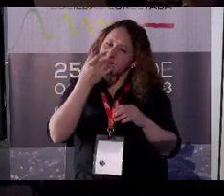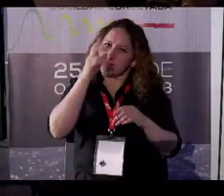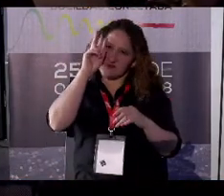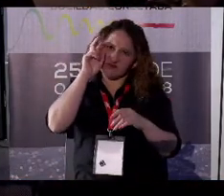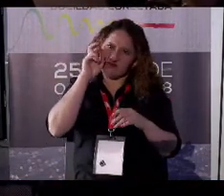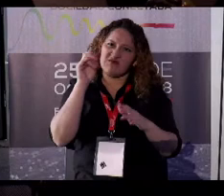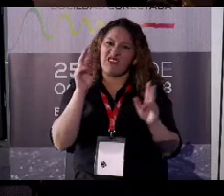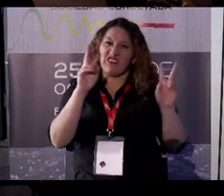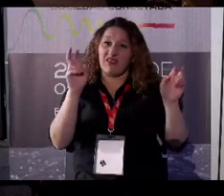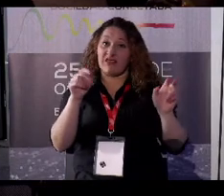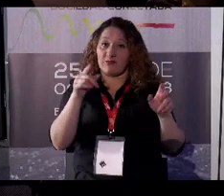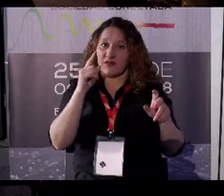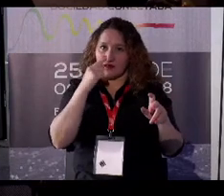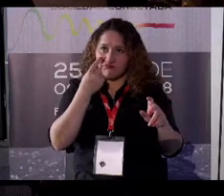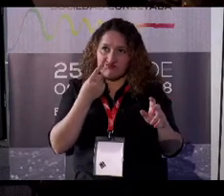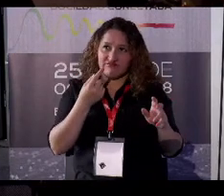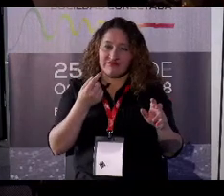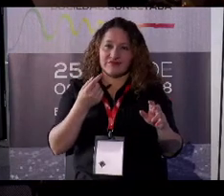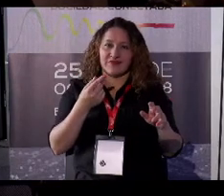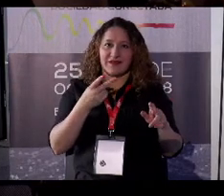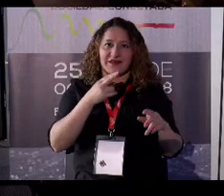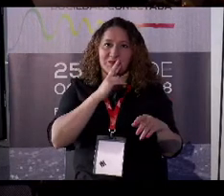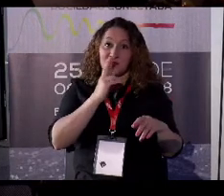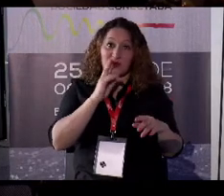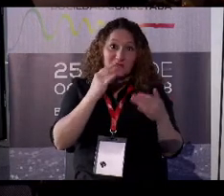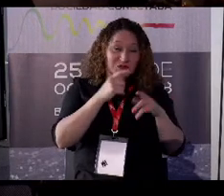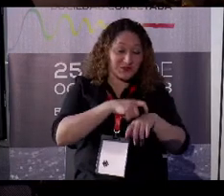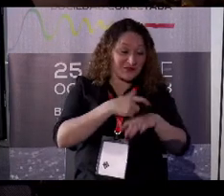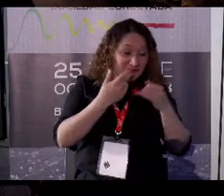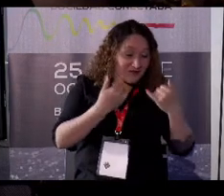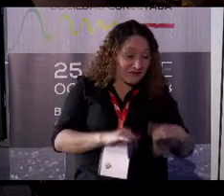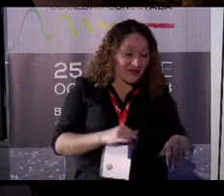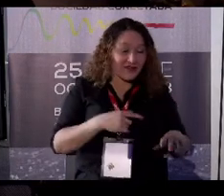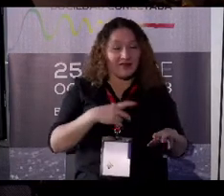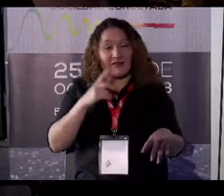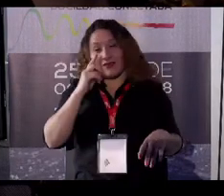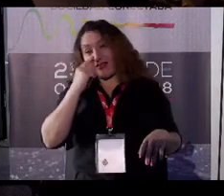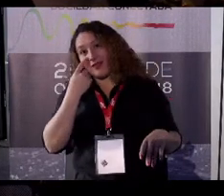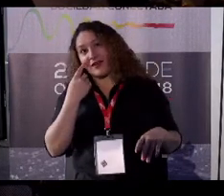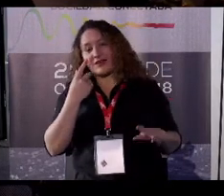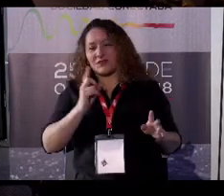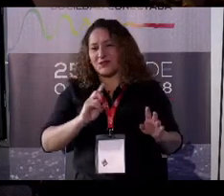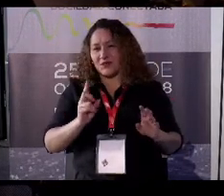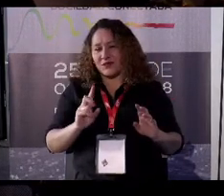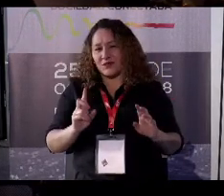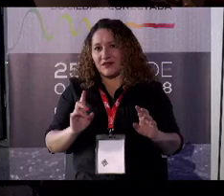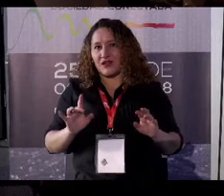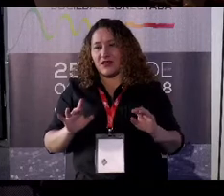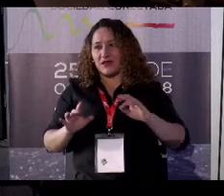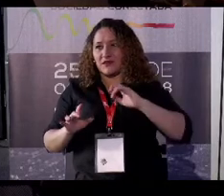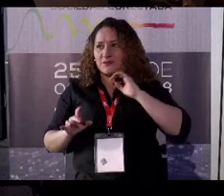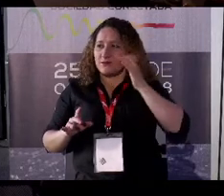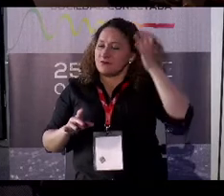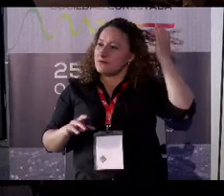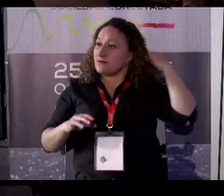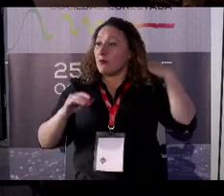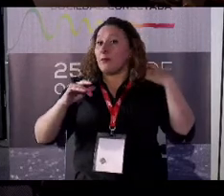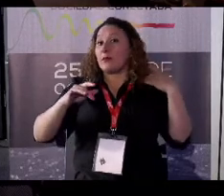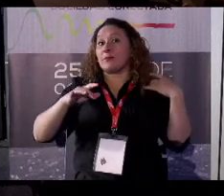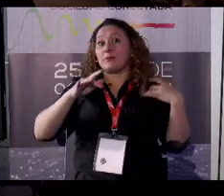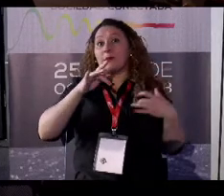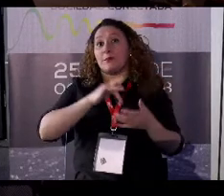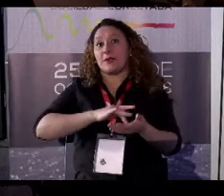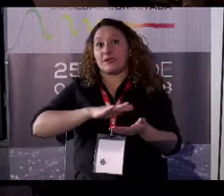por aburrirlos después de la hora del almuerzo. Es por lo siguiente, porque si los participantes hacen ofertas